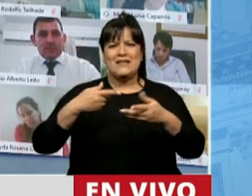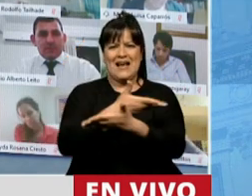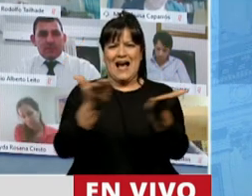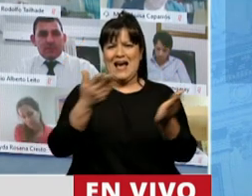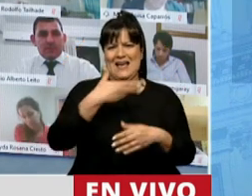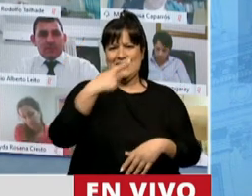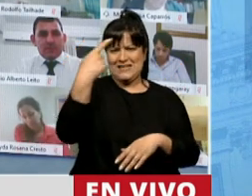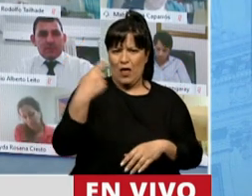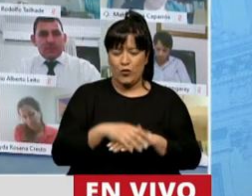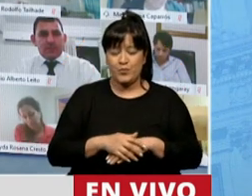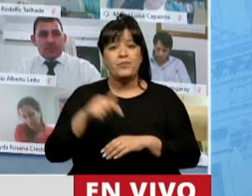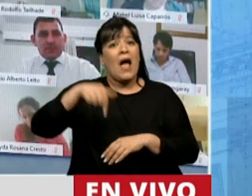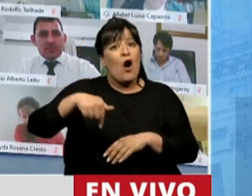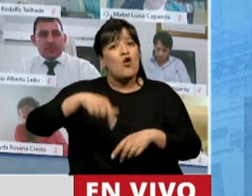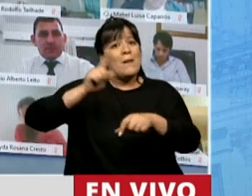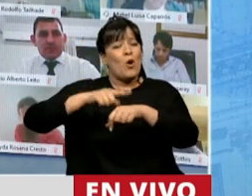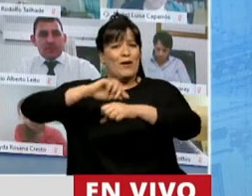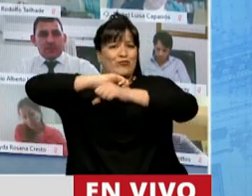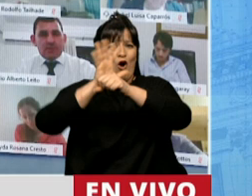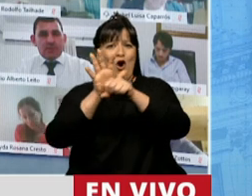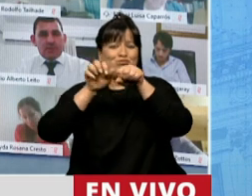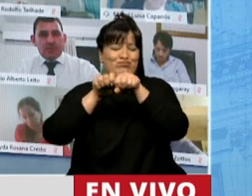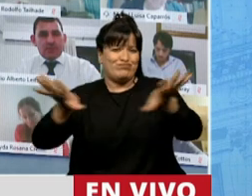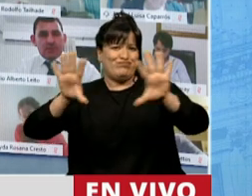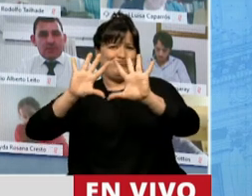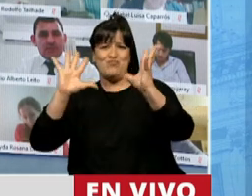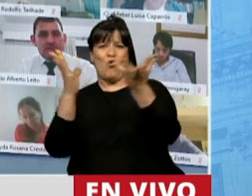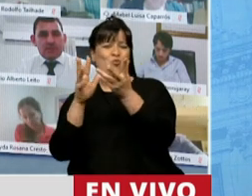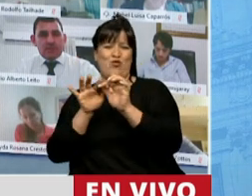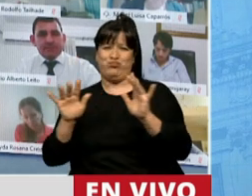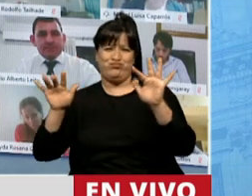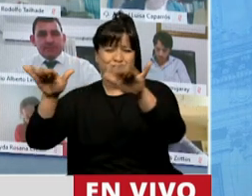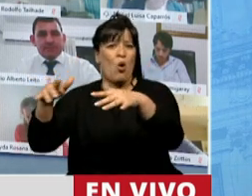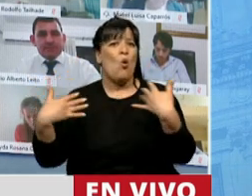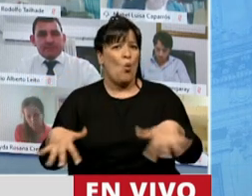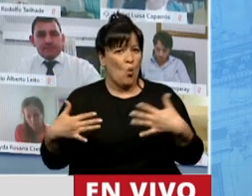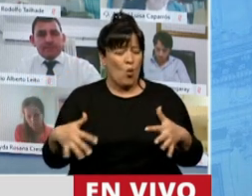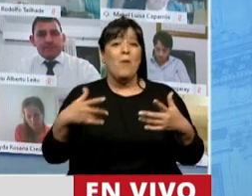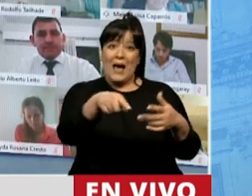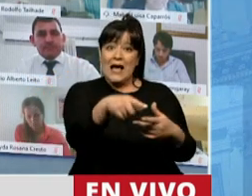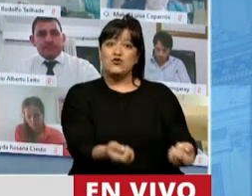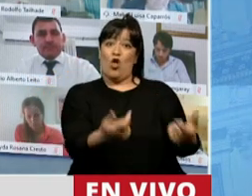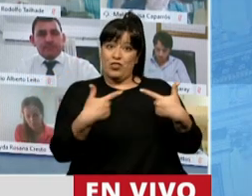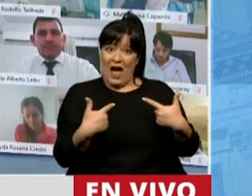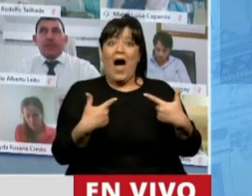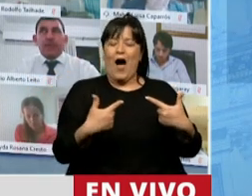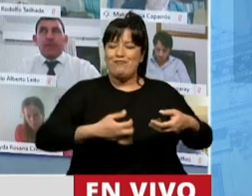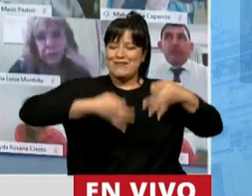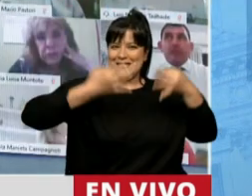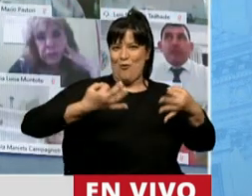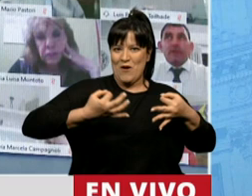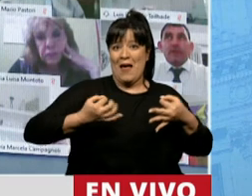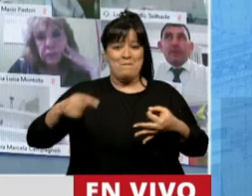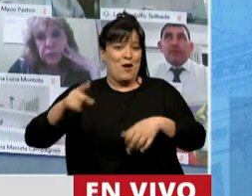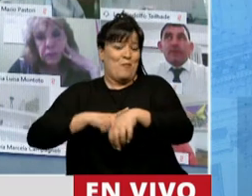de una pandemia donde justamente este acuerdo nos da un un margen de certeza en un momento de mucha inestabilidad y de incerteza pero